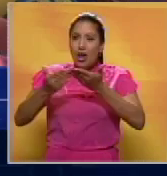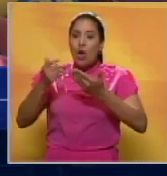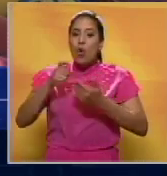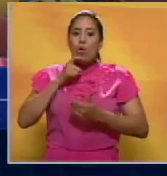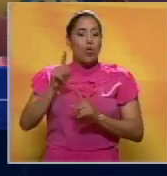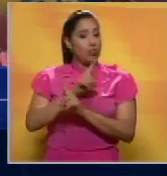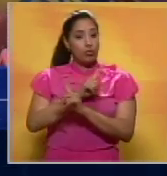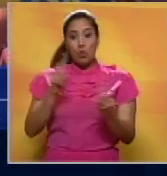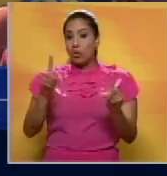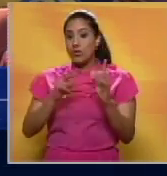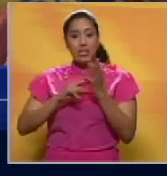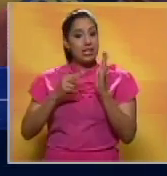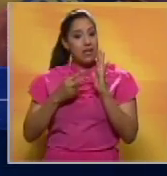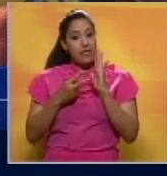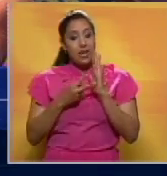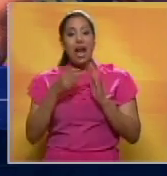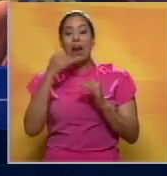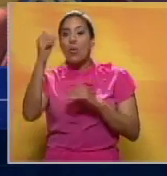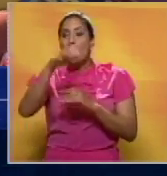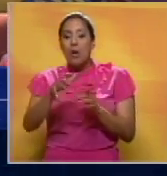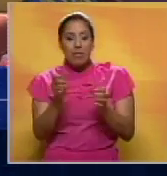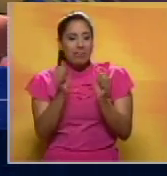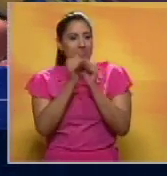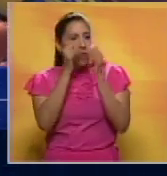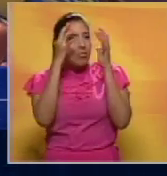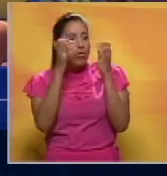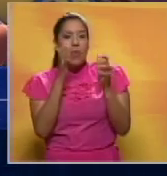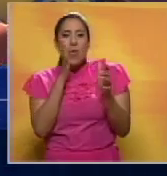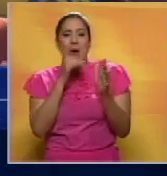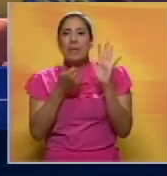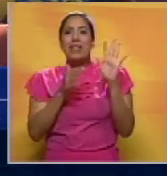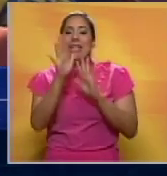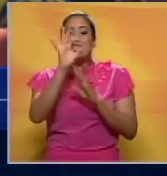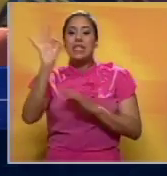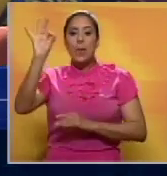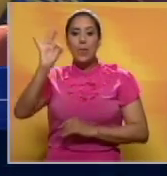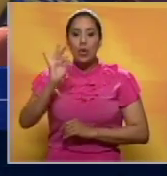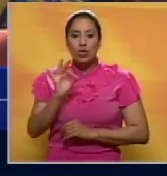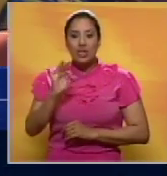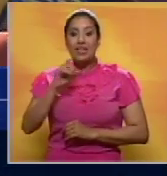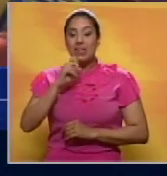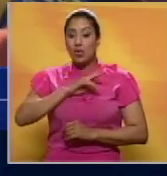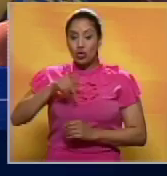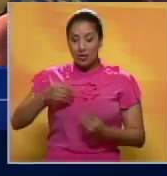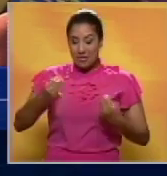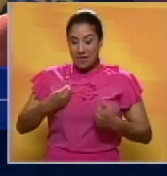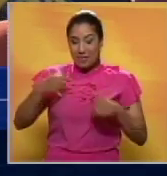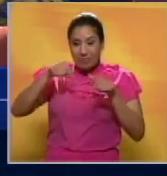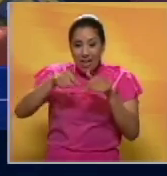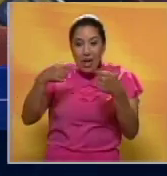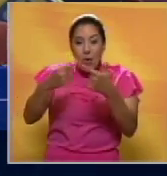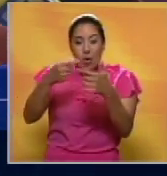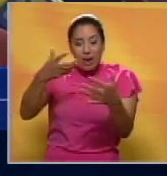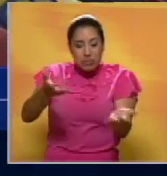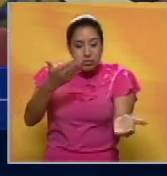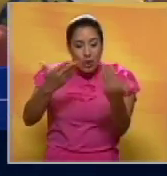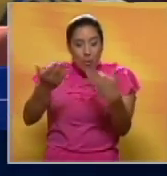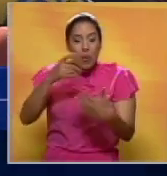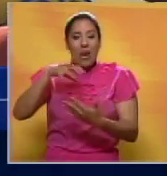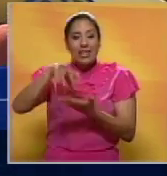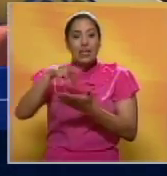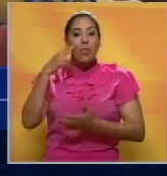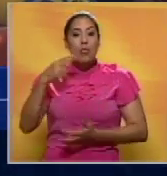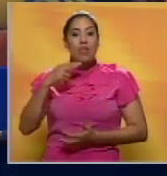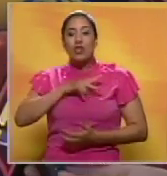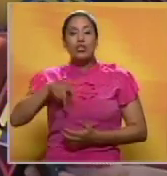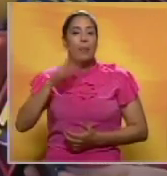comercializando no significan una población minera que no llega al 15% de quienes hacemos vida en los sectores mineros del estado Bolívar,